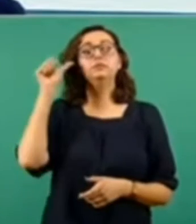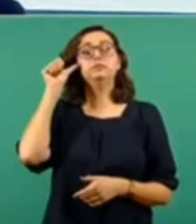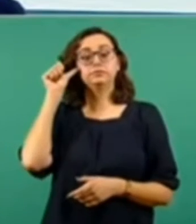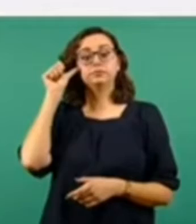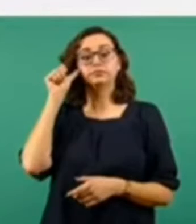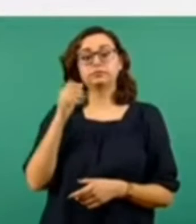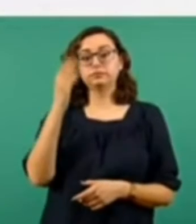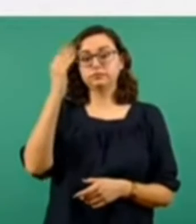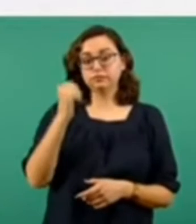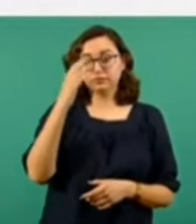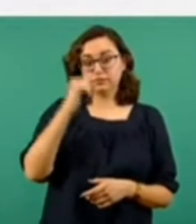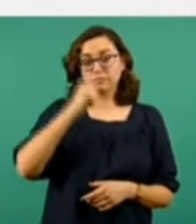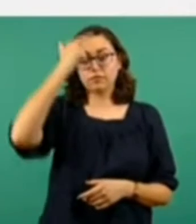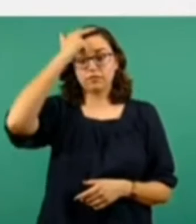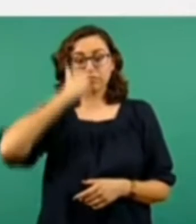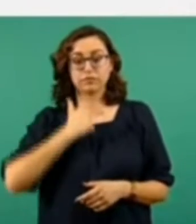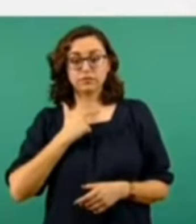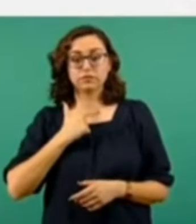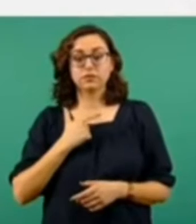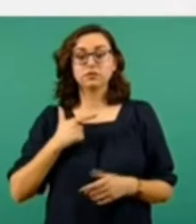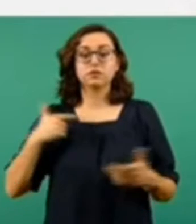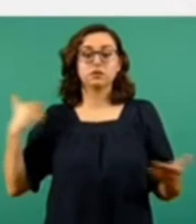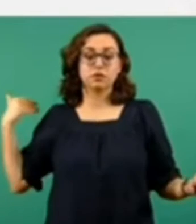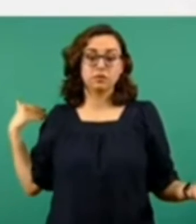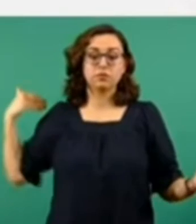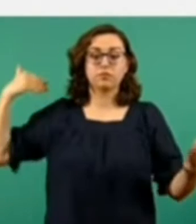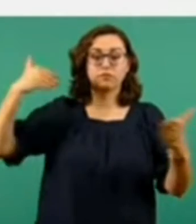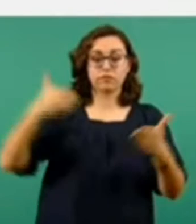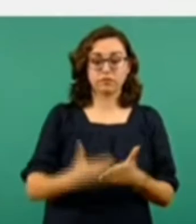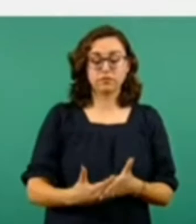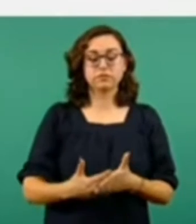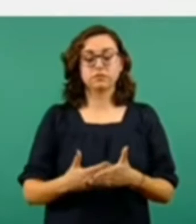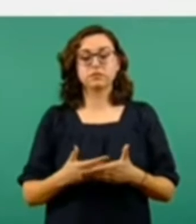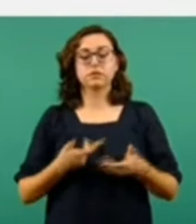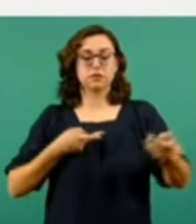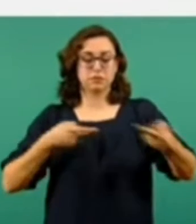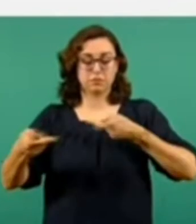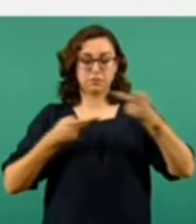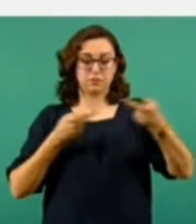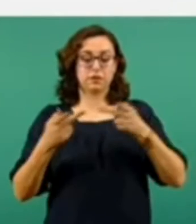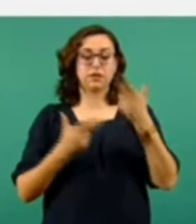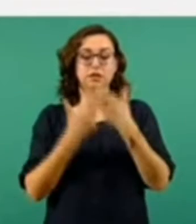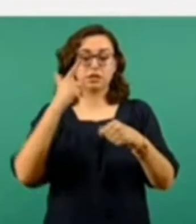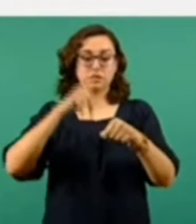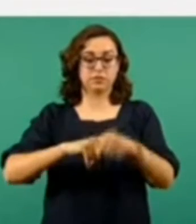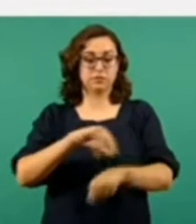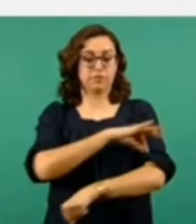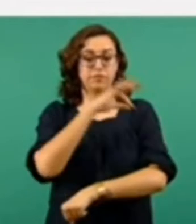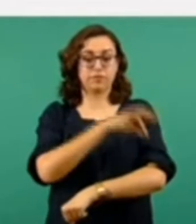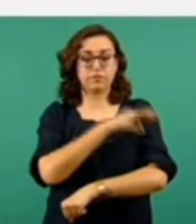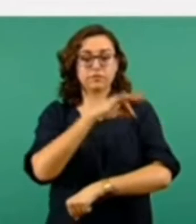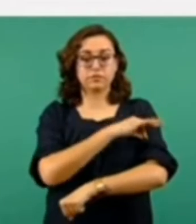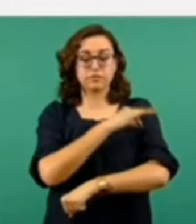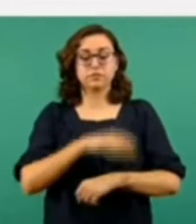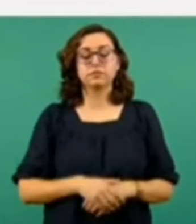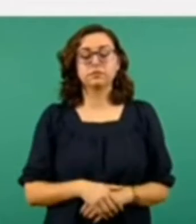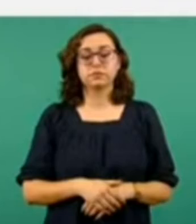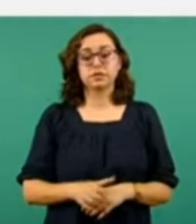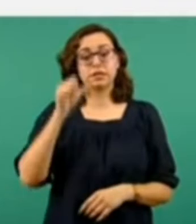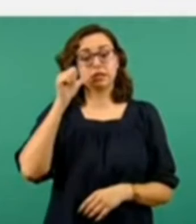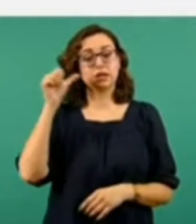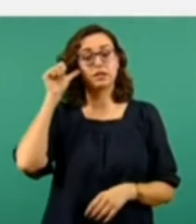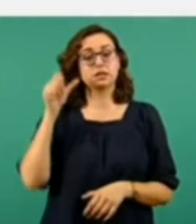avance diario de las dosis aplicadas dentro de la Estrategia Nacional de Vacunación. Si ustedes recuerdan, el día de ayer el